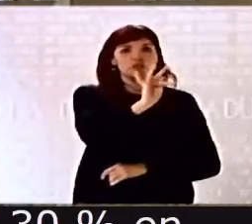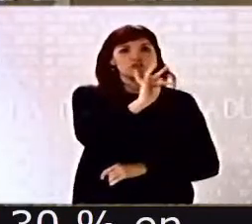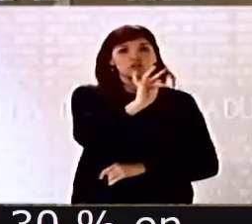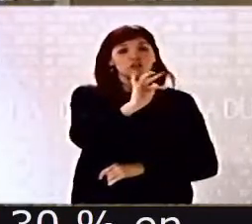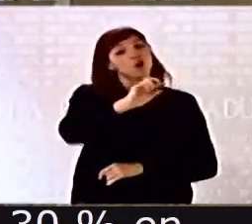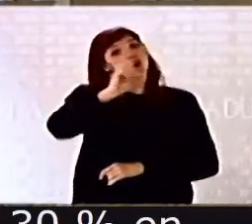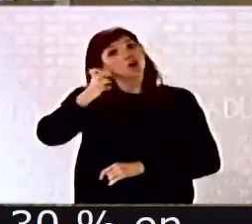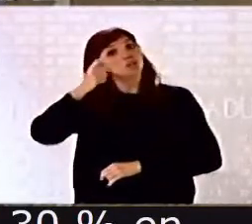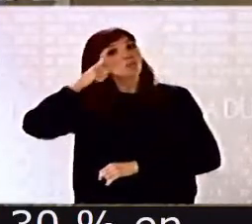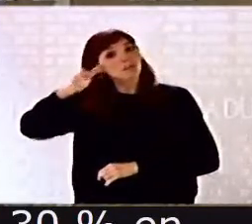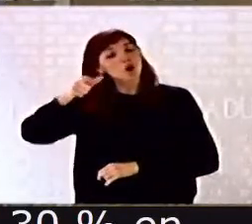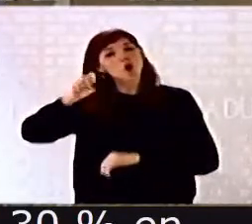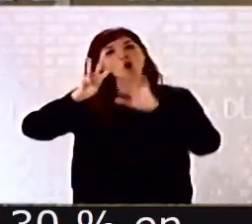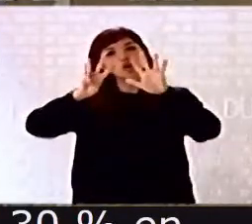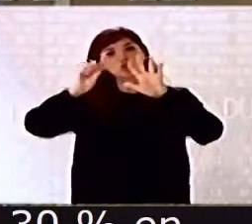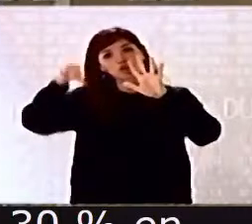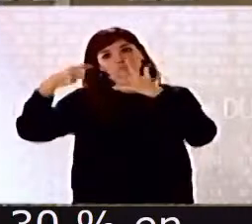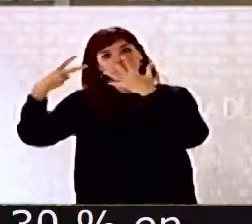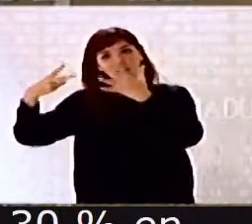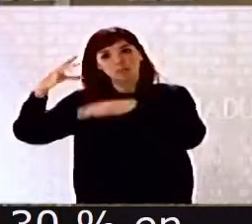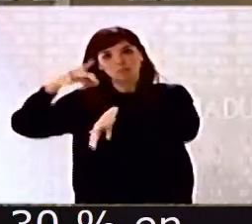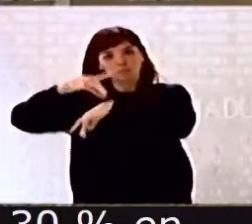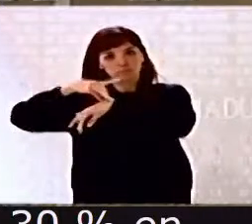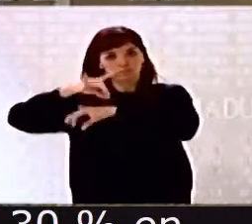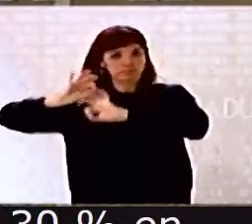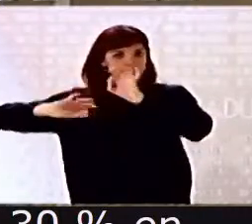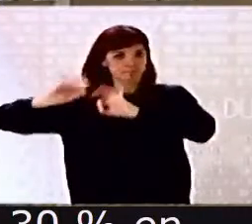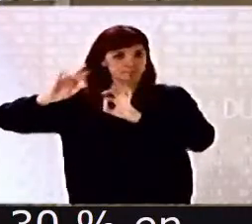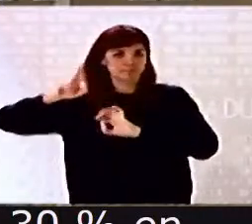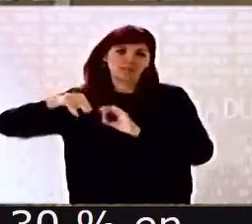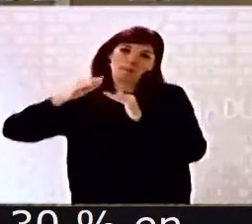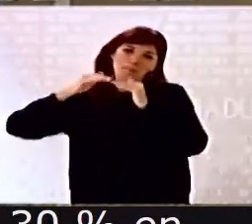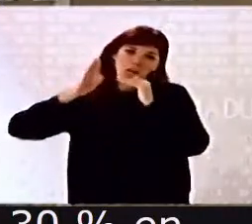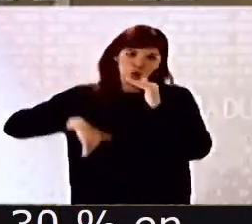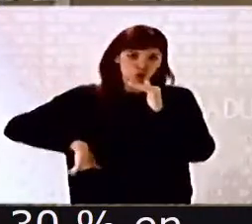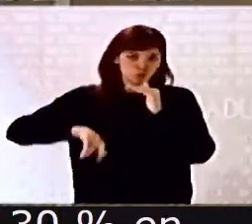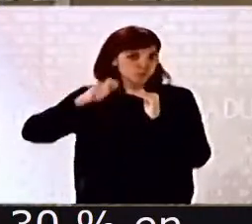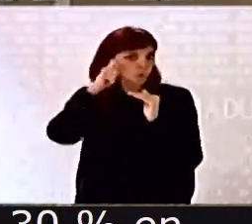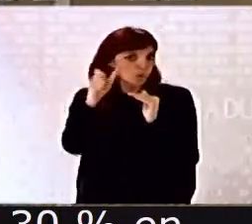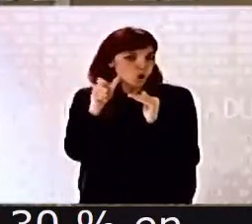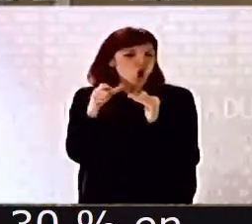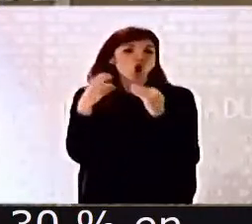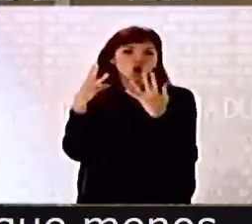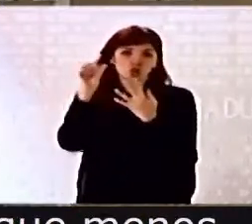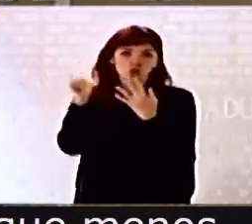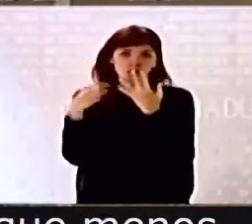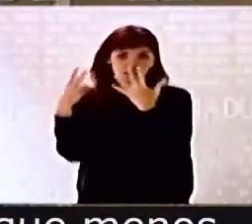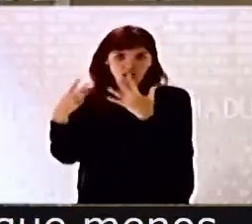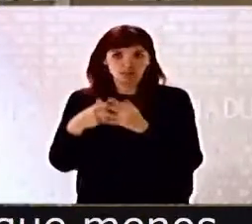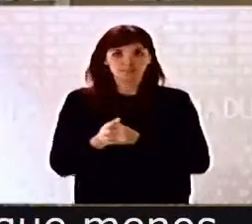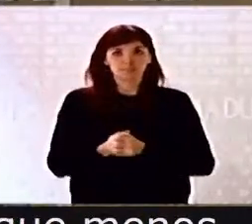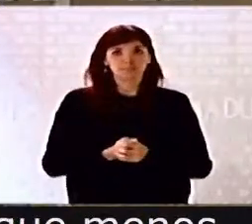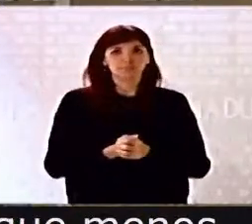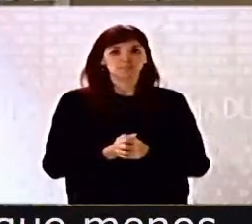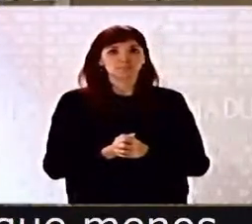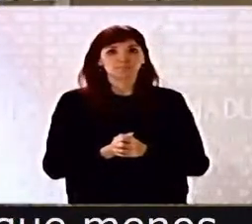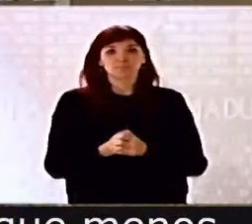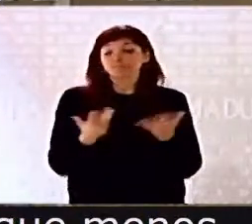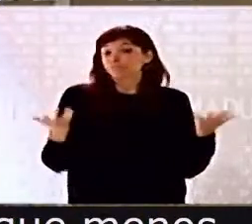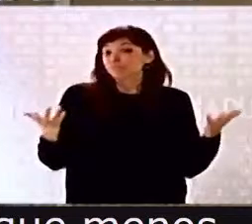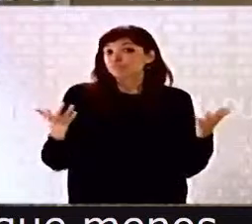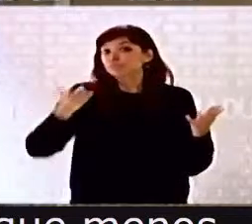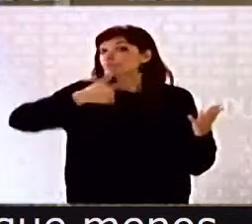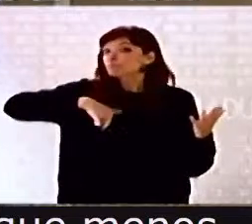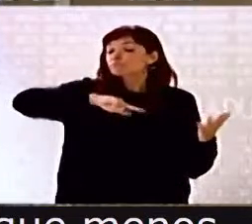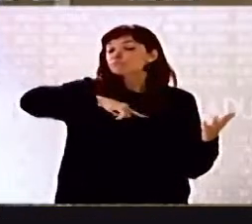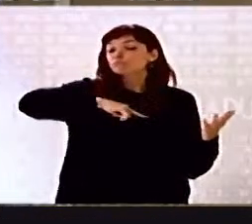al 8,7% en la localidad que menos porcentaje tienen. No